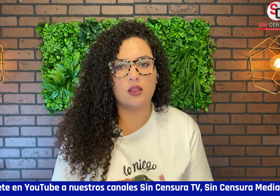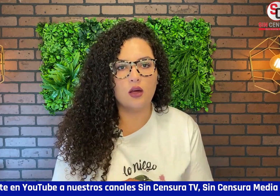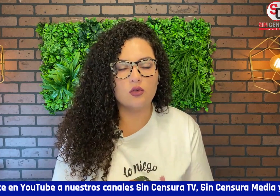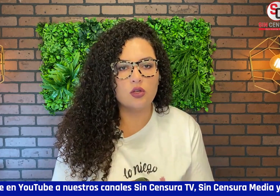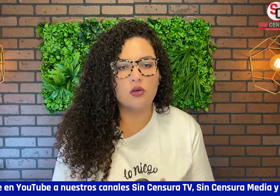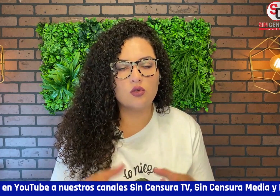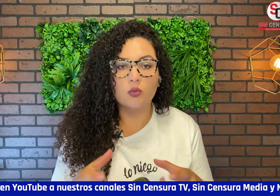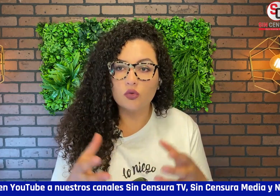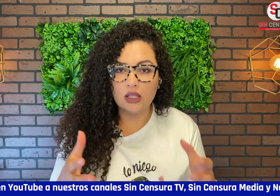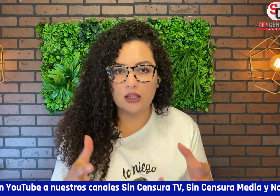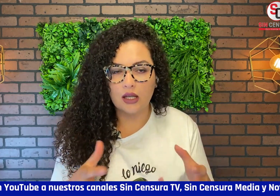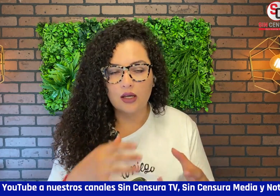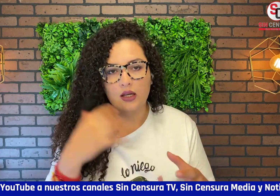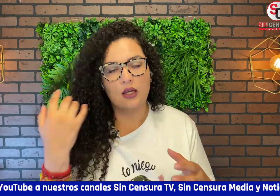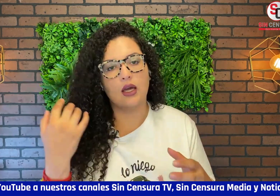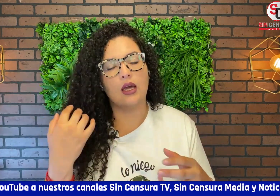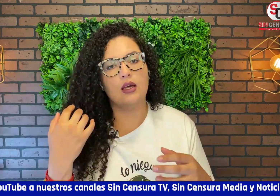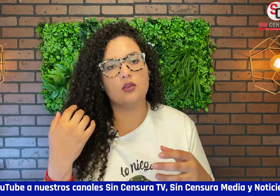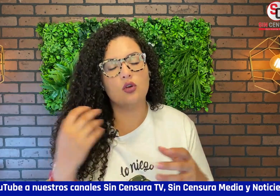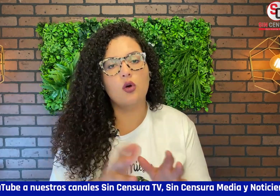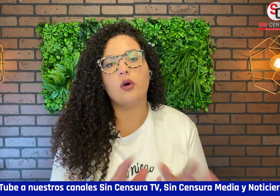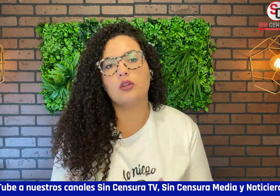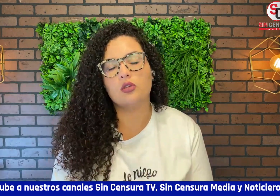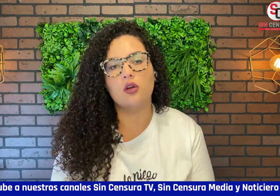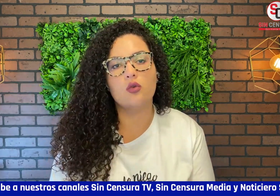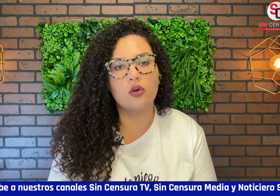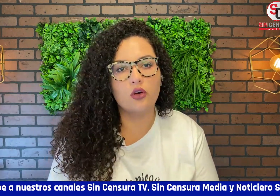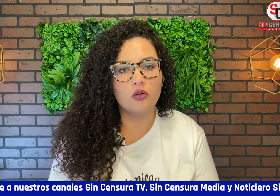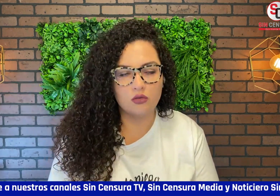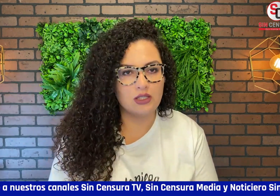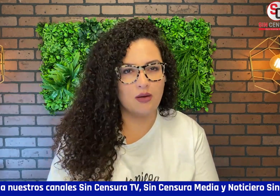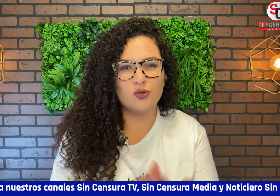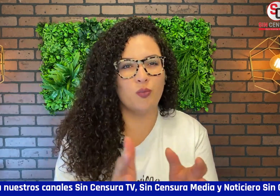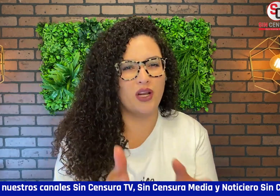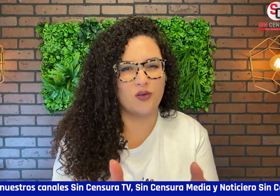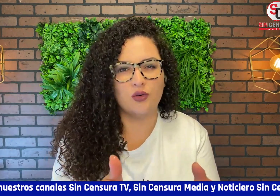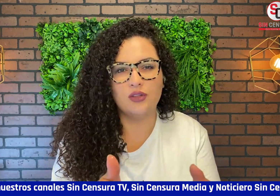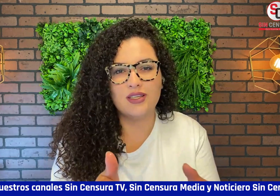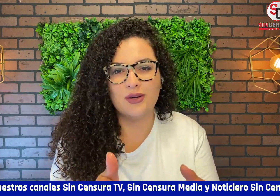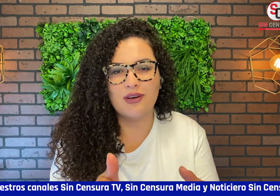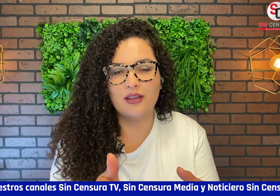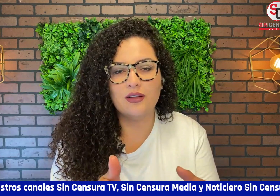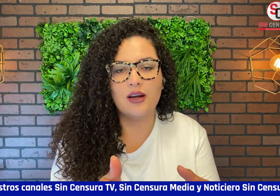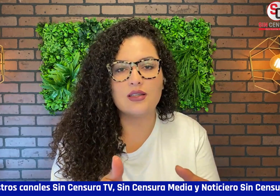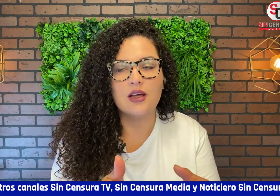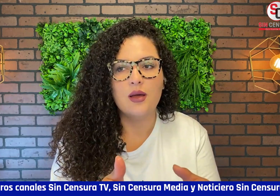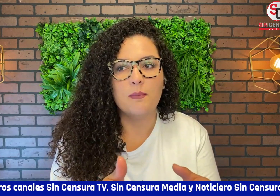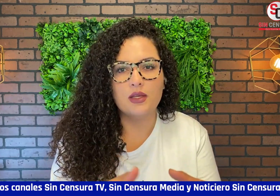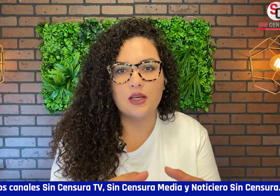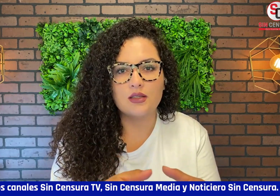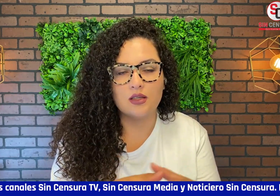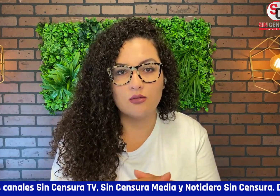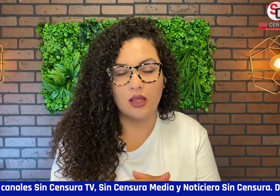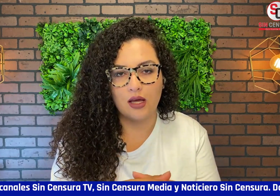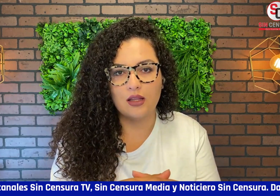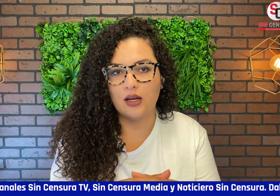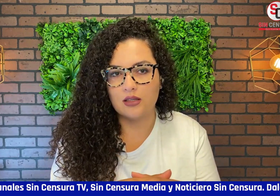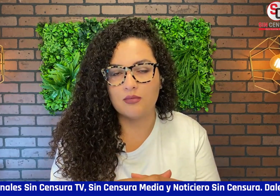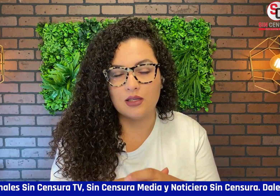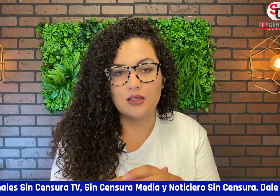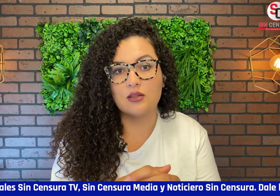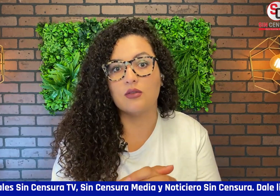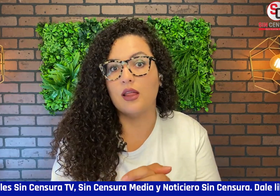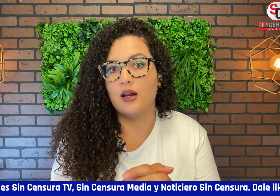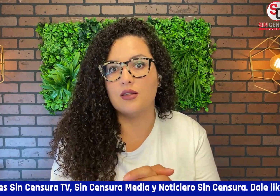acuerdo que Diego sí no es como un títere, que solo cuando se le ocurrió estaba súper en contra, ¿se acuerdan? De las mesas de seguridad, a